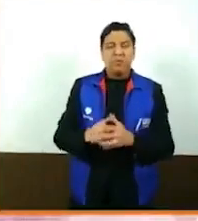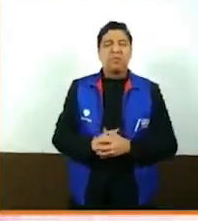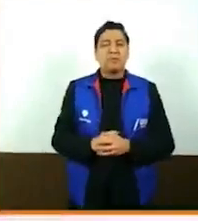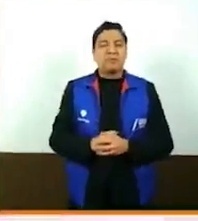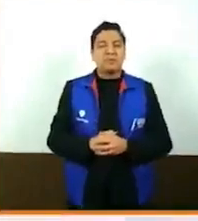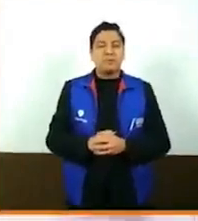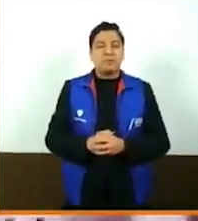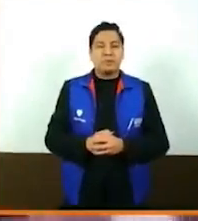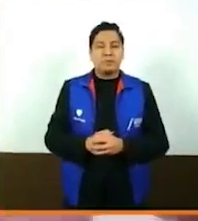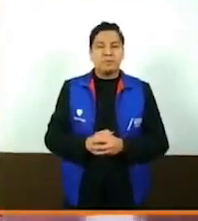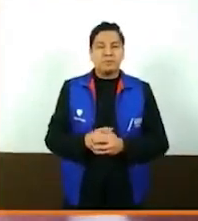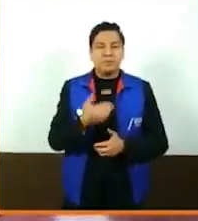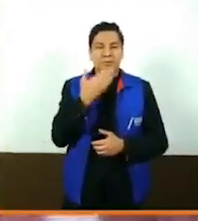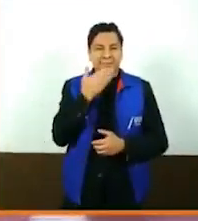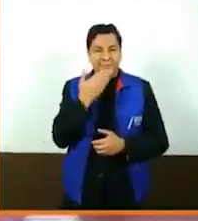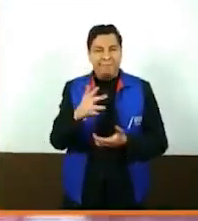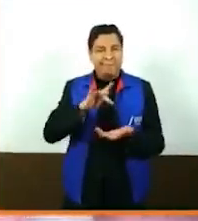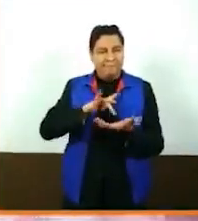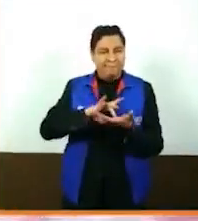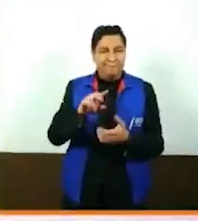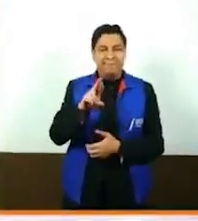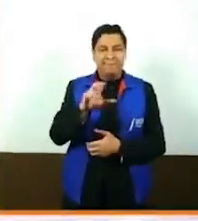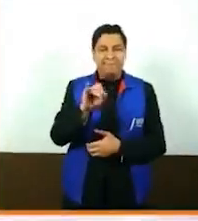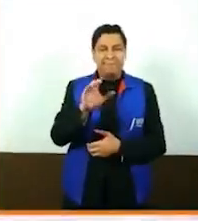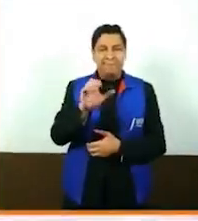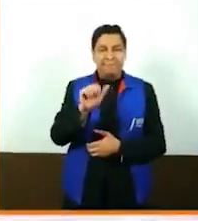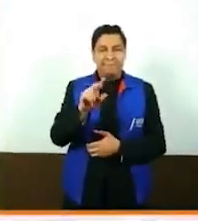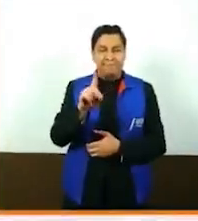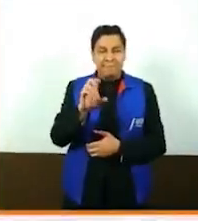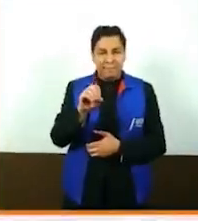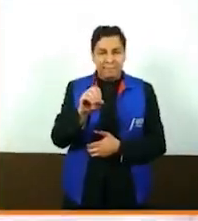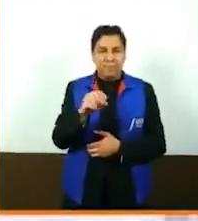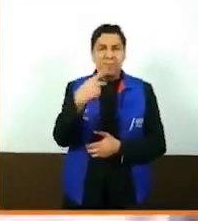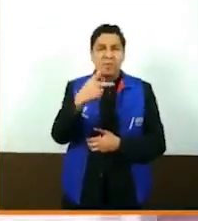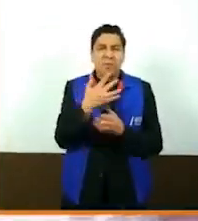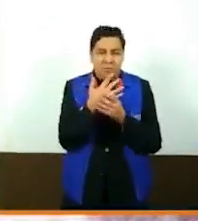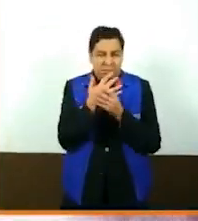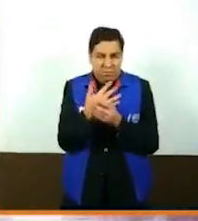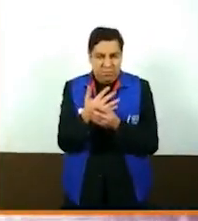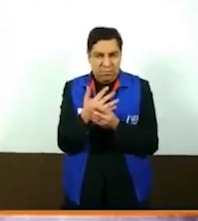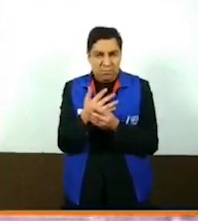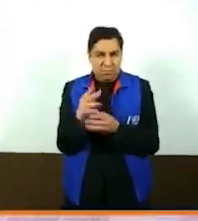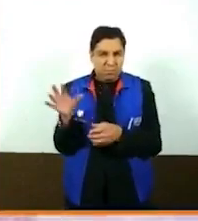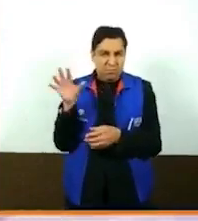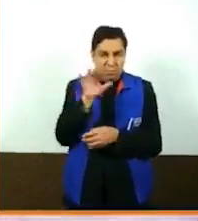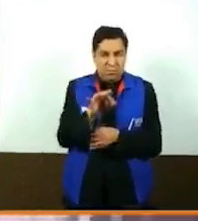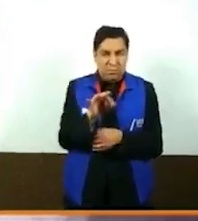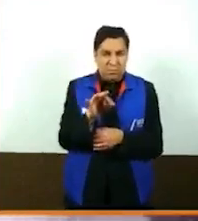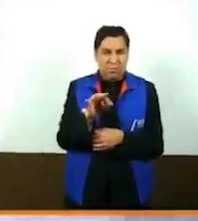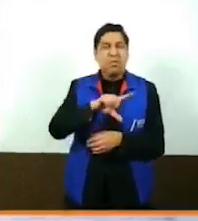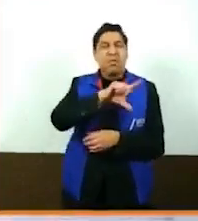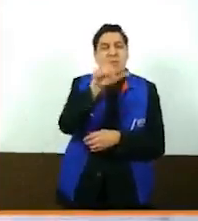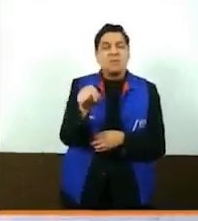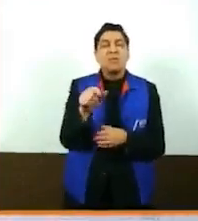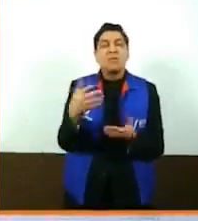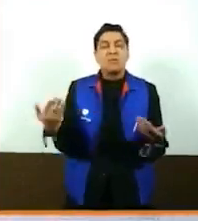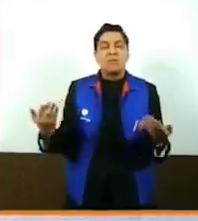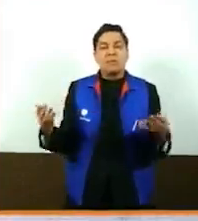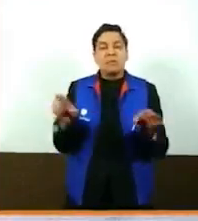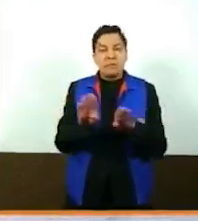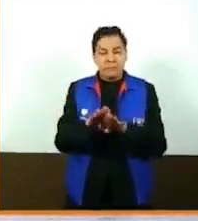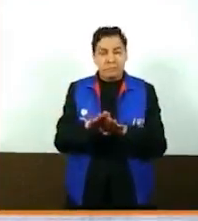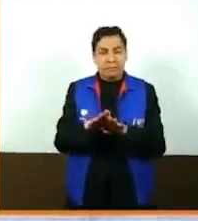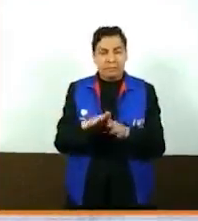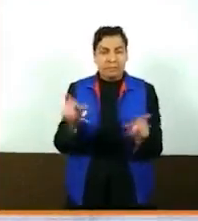bien. Agradecemos entonces a Ricardo si nos brinda su mensaje. Ya al rato le pediremos nos haga nada más la clausura final